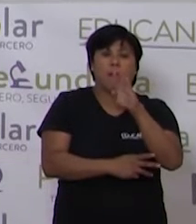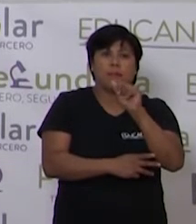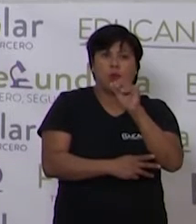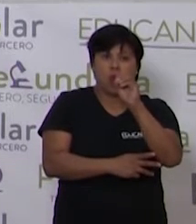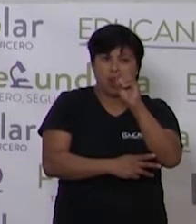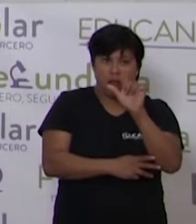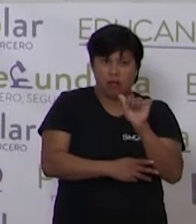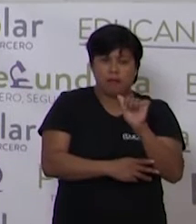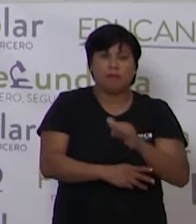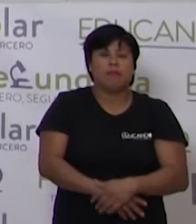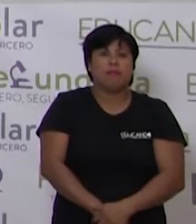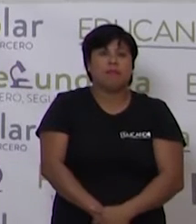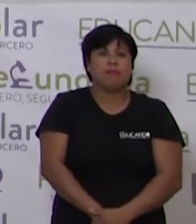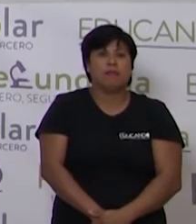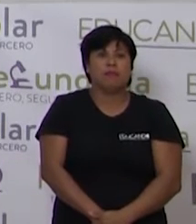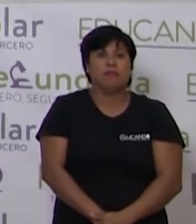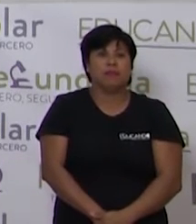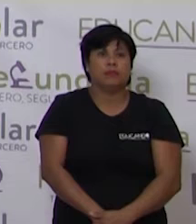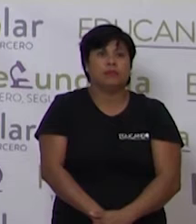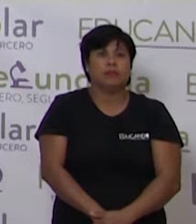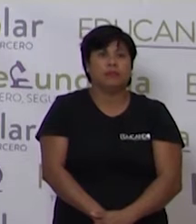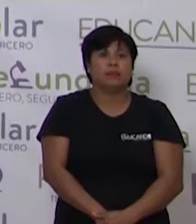parábola.